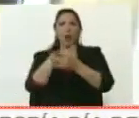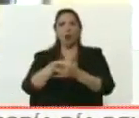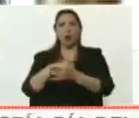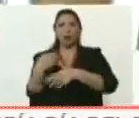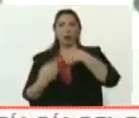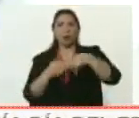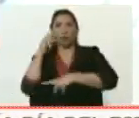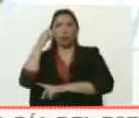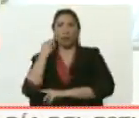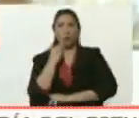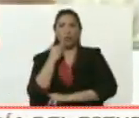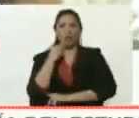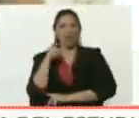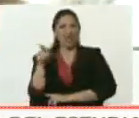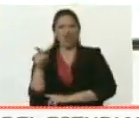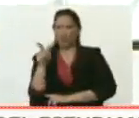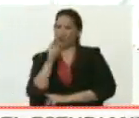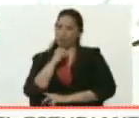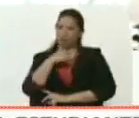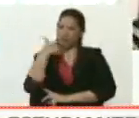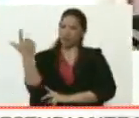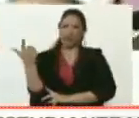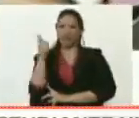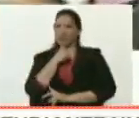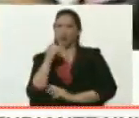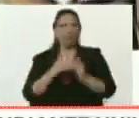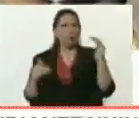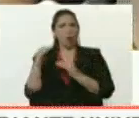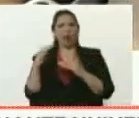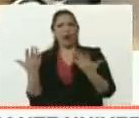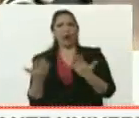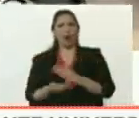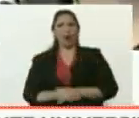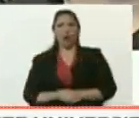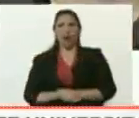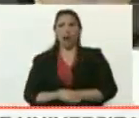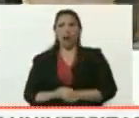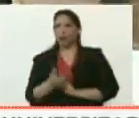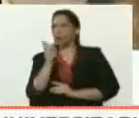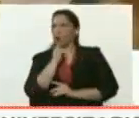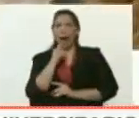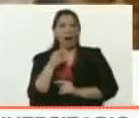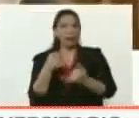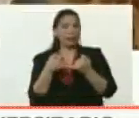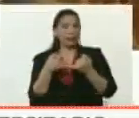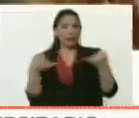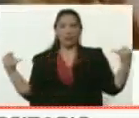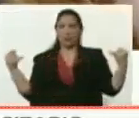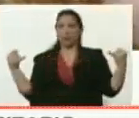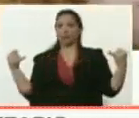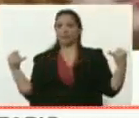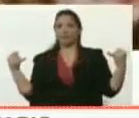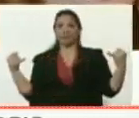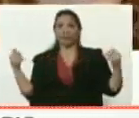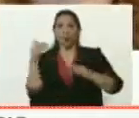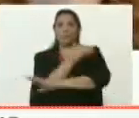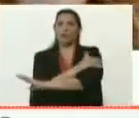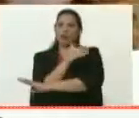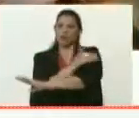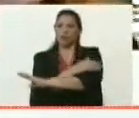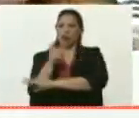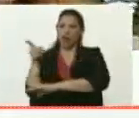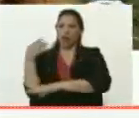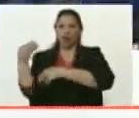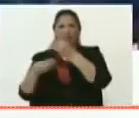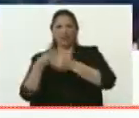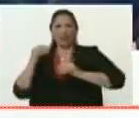bolivariana. Son unos desvergonzados, inmorales, no tienen límites en causar sufrimiento,